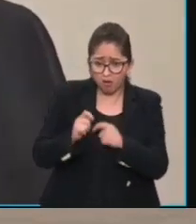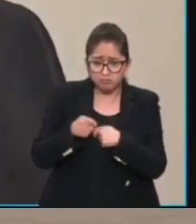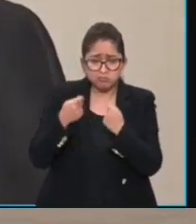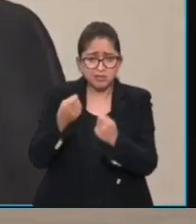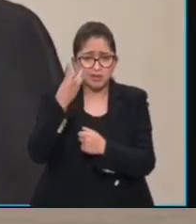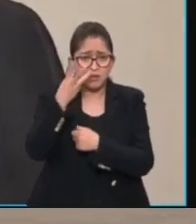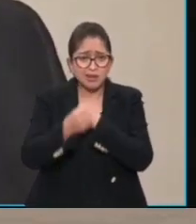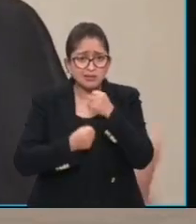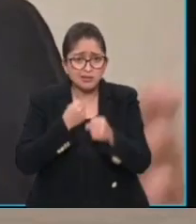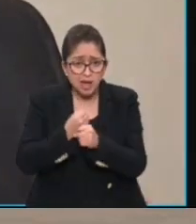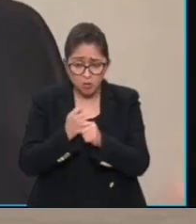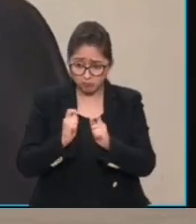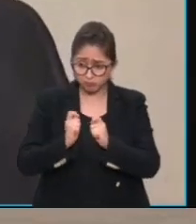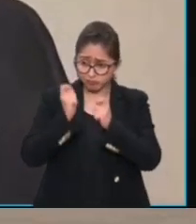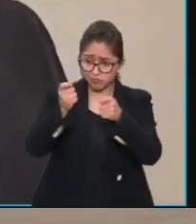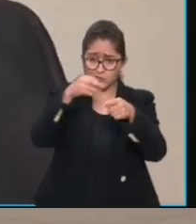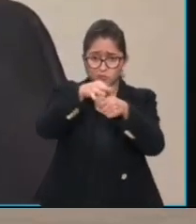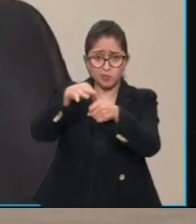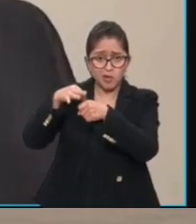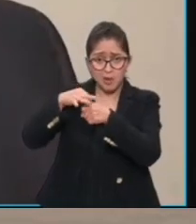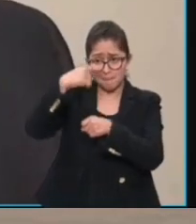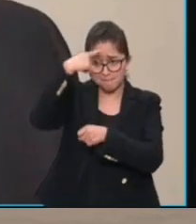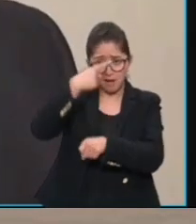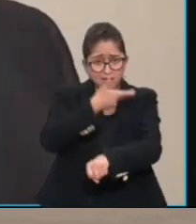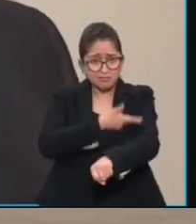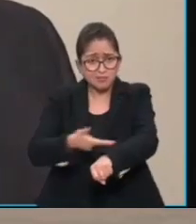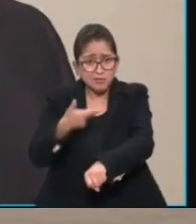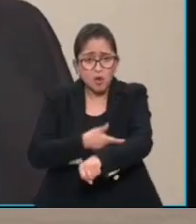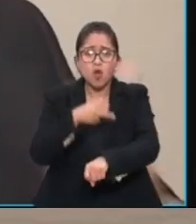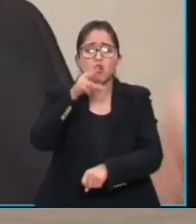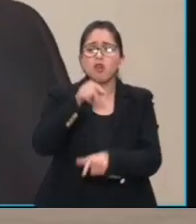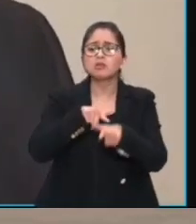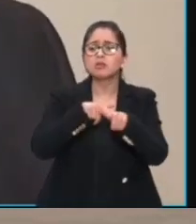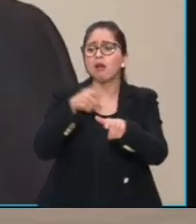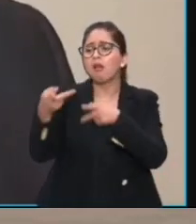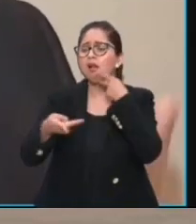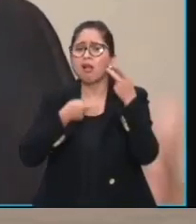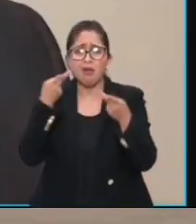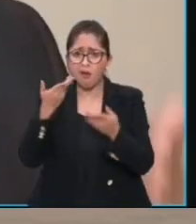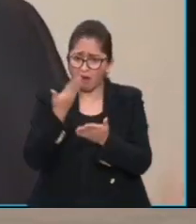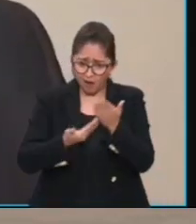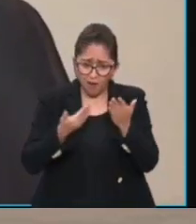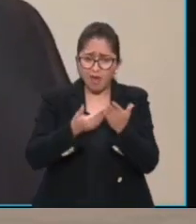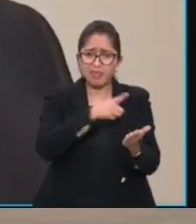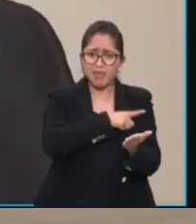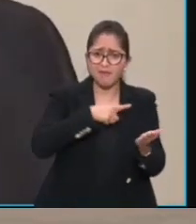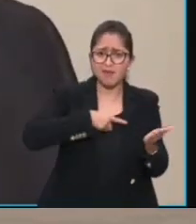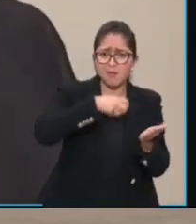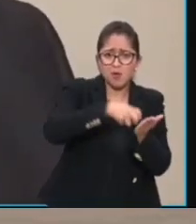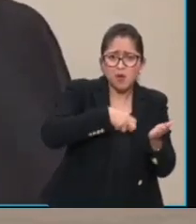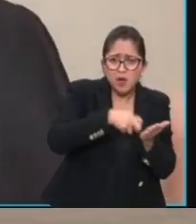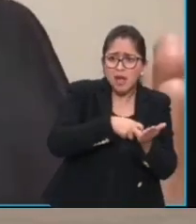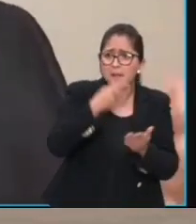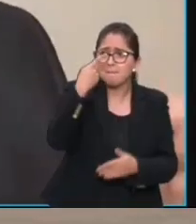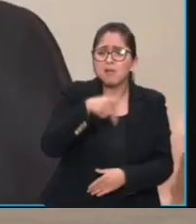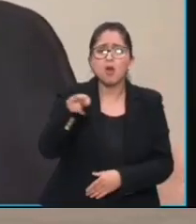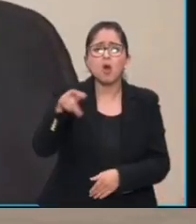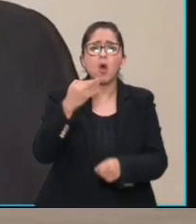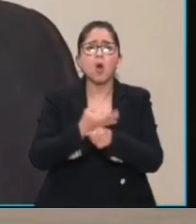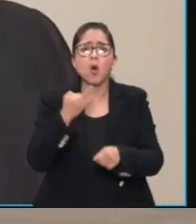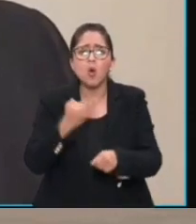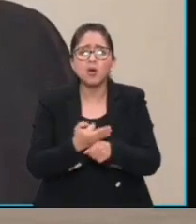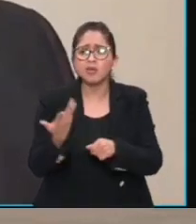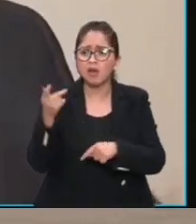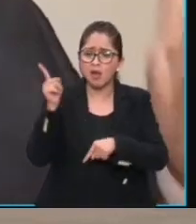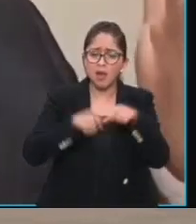para estarse quejando. Y las cosas que se hicieron mal hay que corregirlas. Pero lo que no admiten es que todo lo han hecho mal. Desaparecer